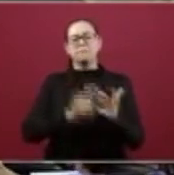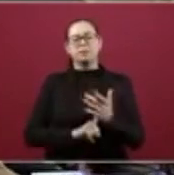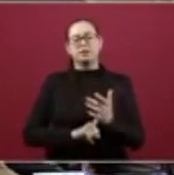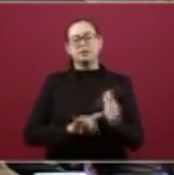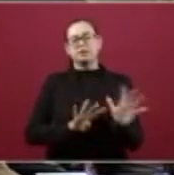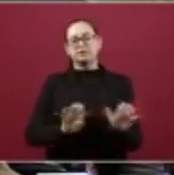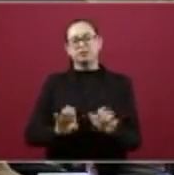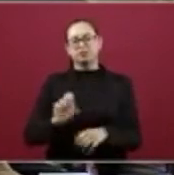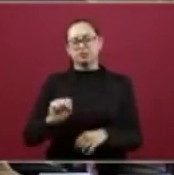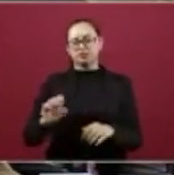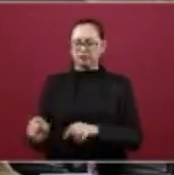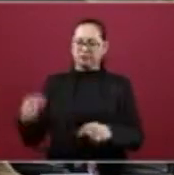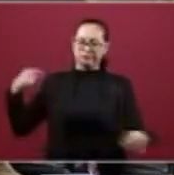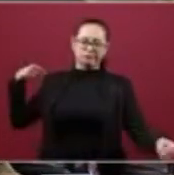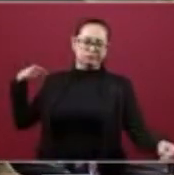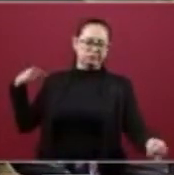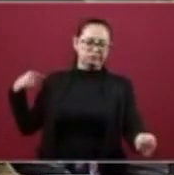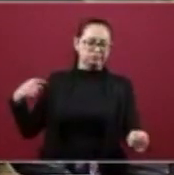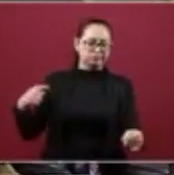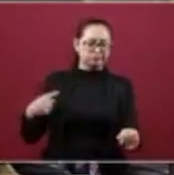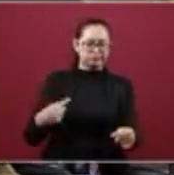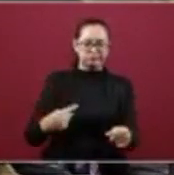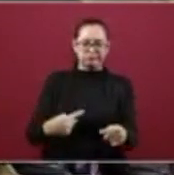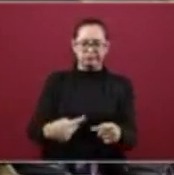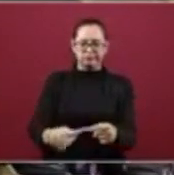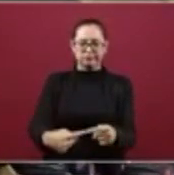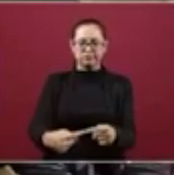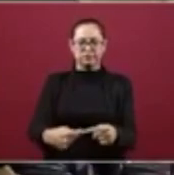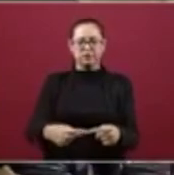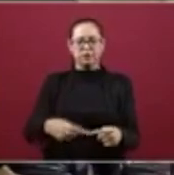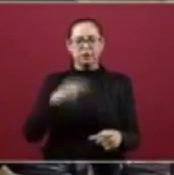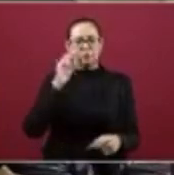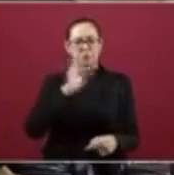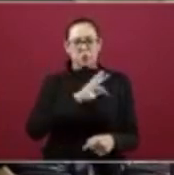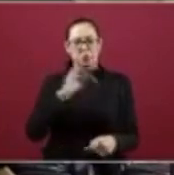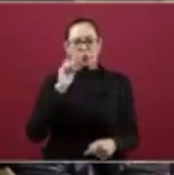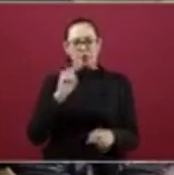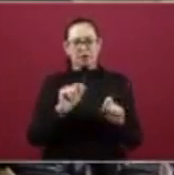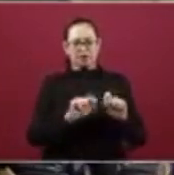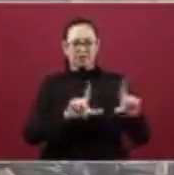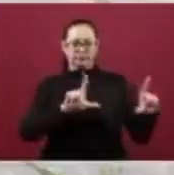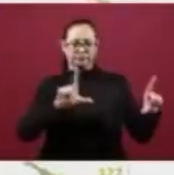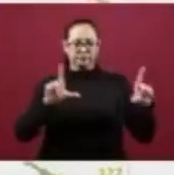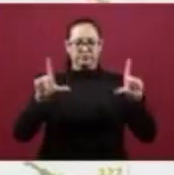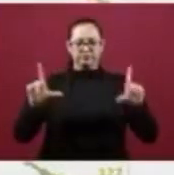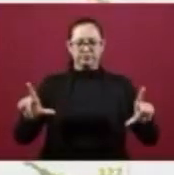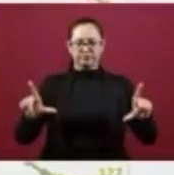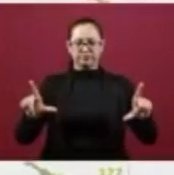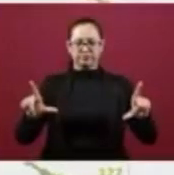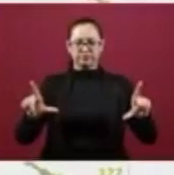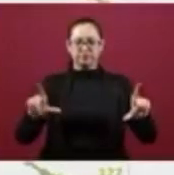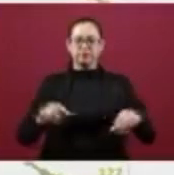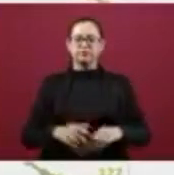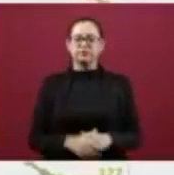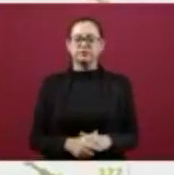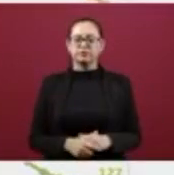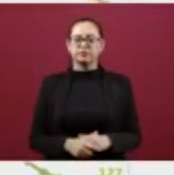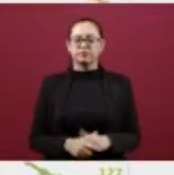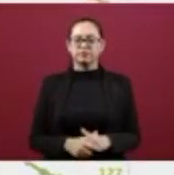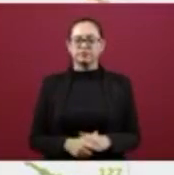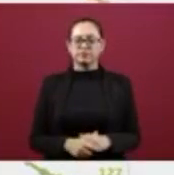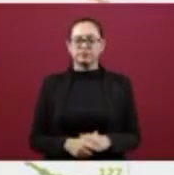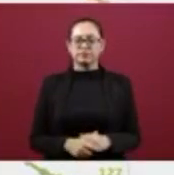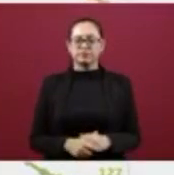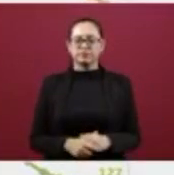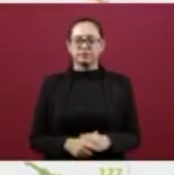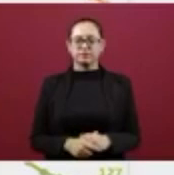hasta la fecha. El primer rectángulo se observa que había una producción en